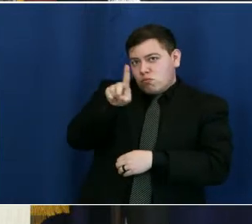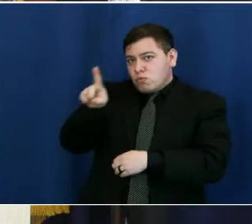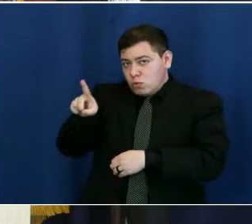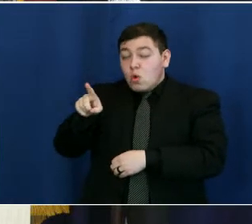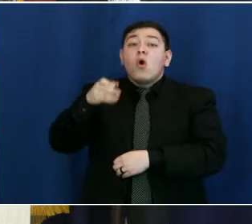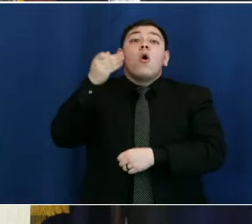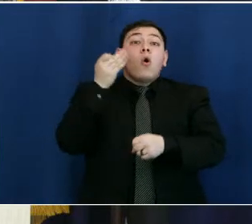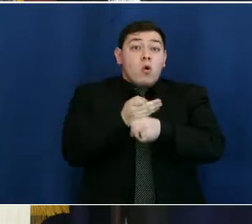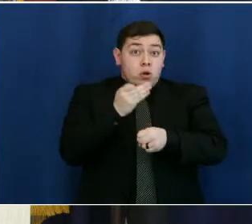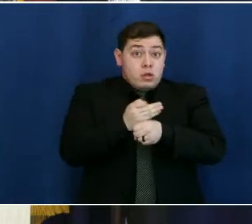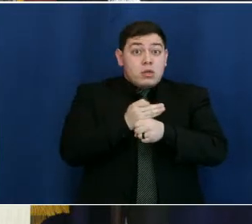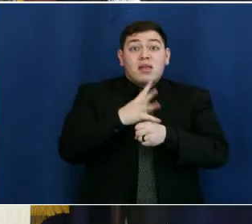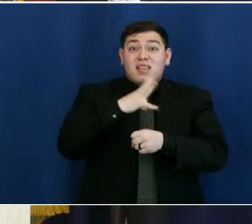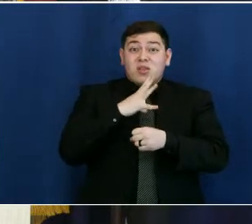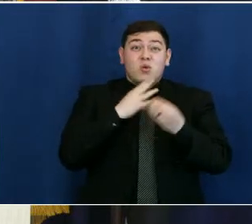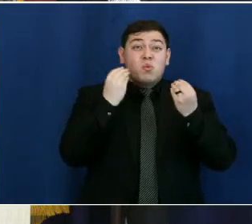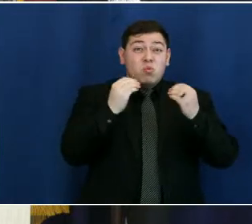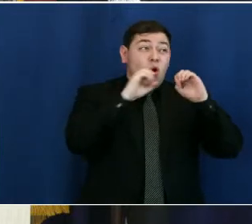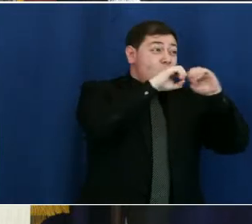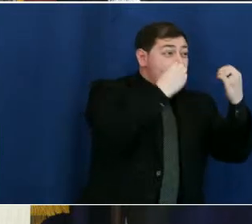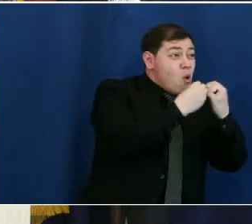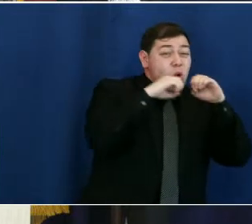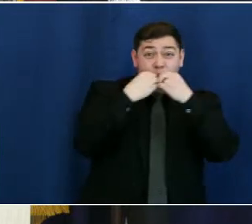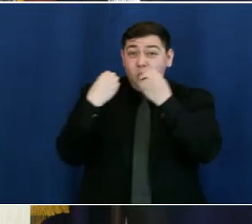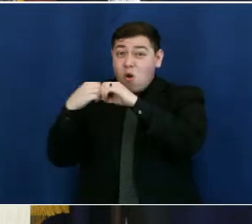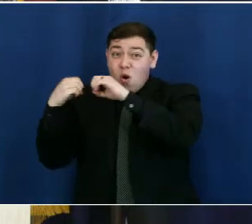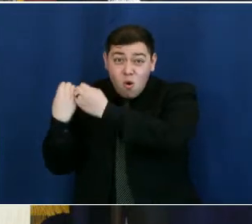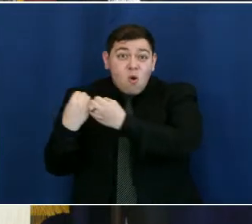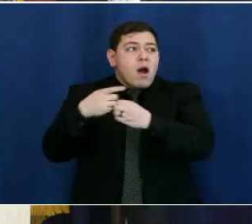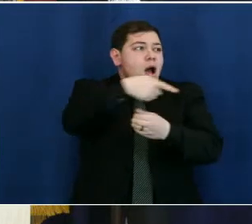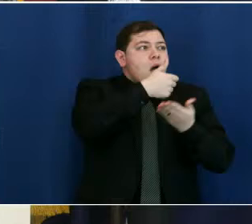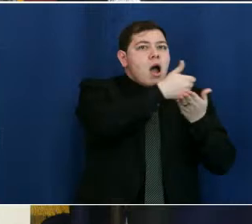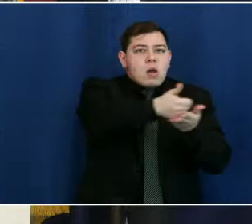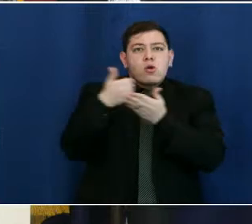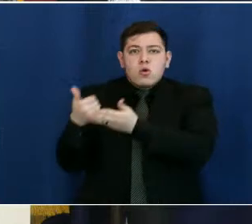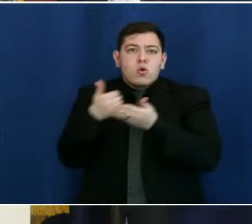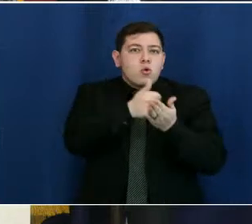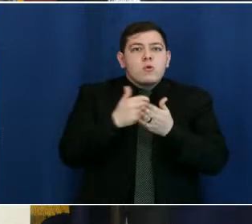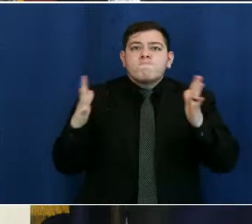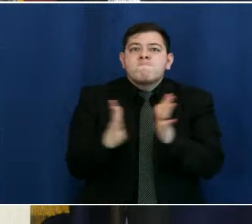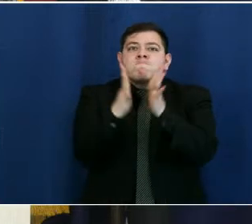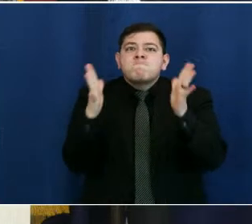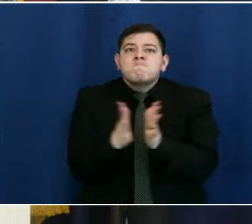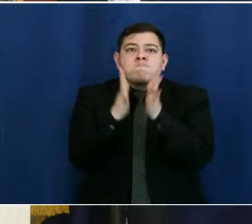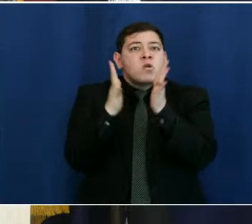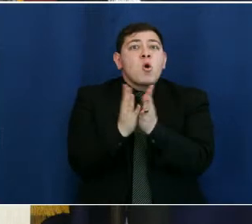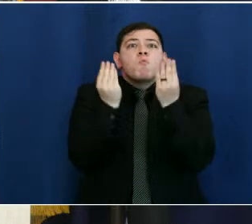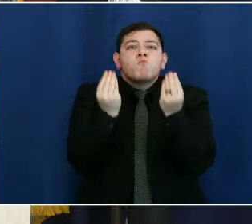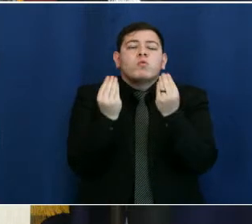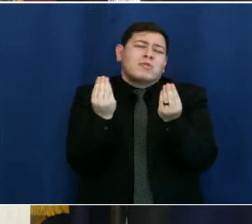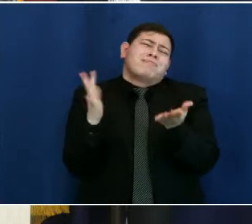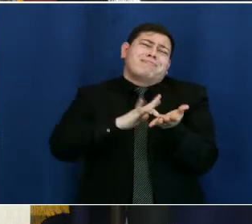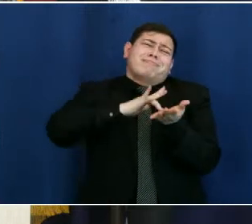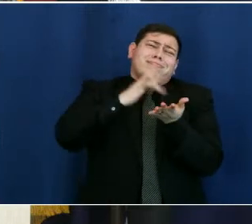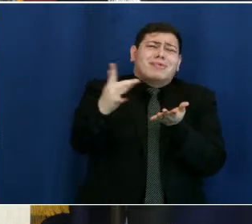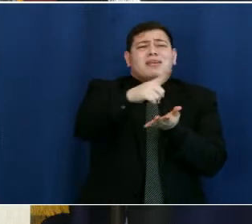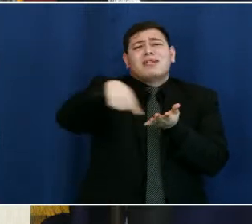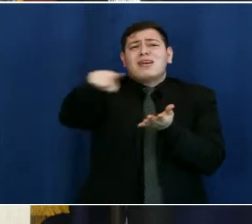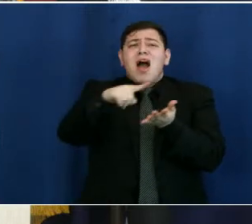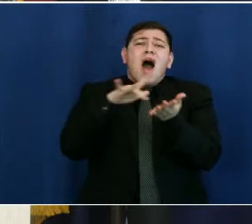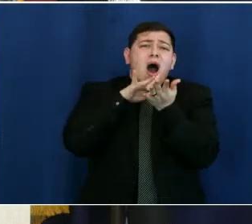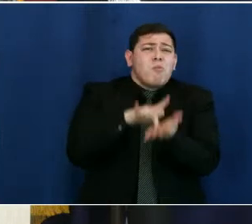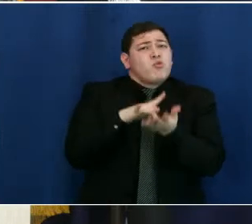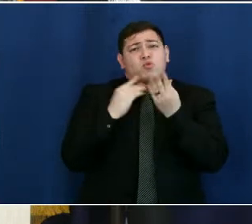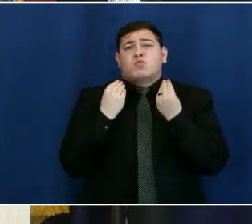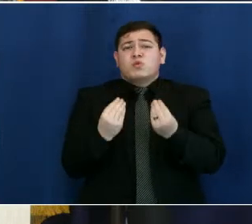organizaciones humanitarias por el trabajo que hacen todos los días. Sé que estos tiempos son difíciles y muchísimas gracias por todo su trabajo.